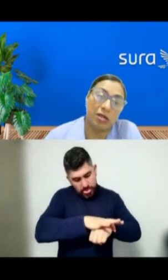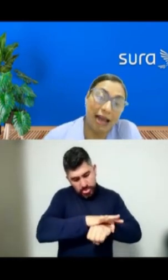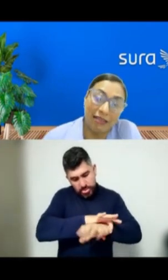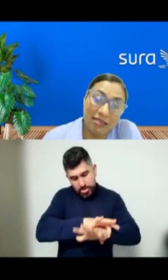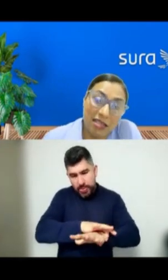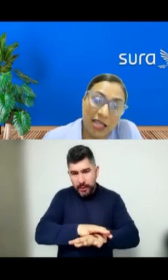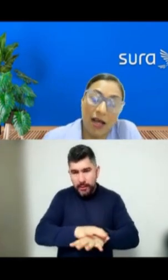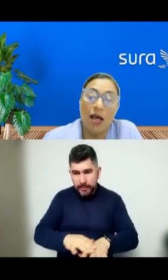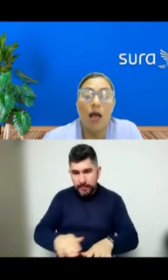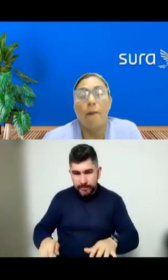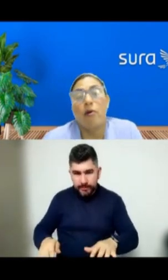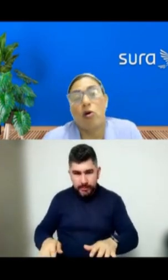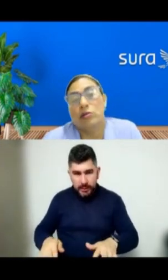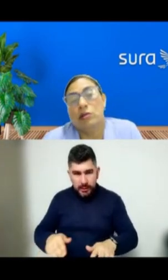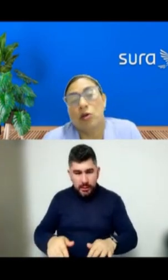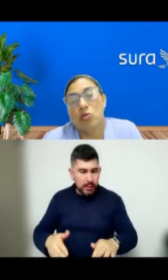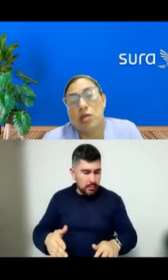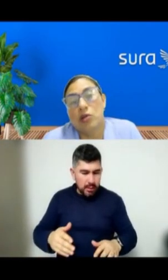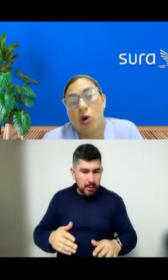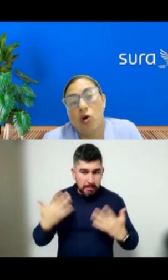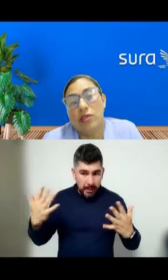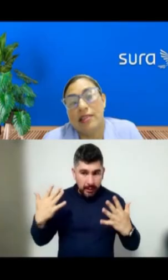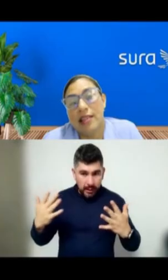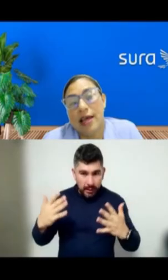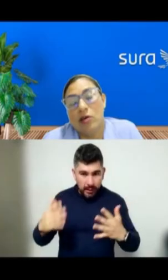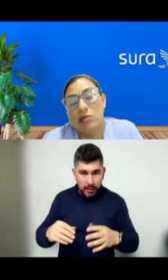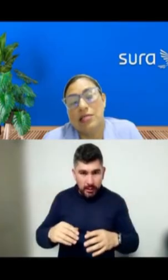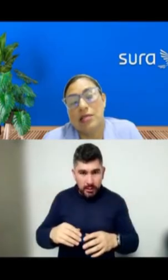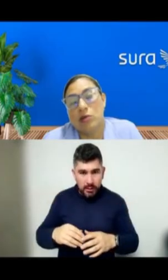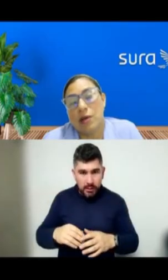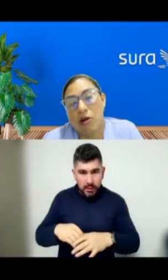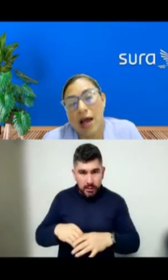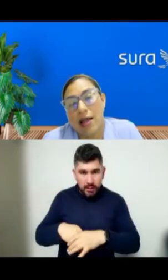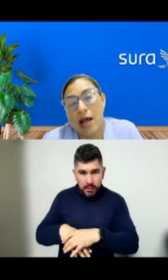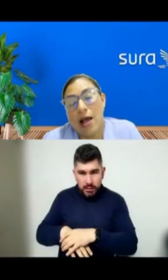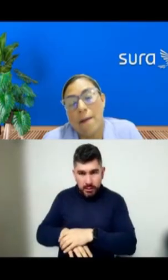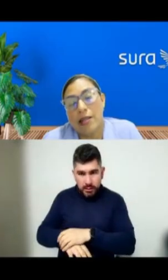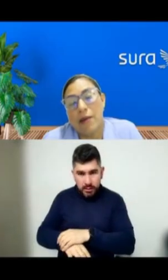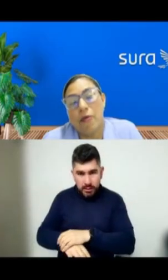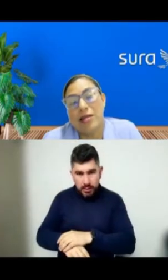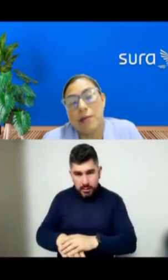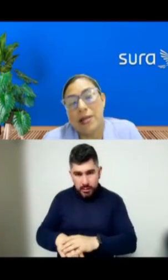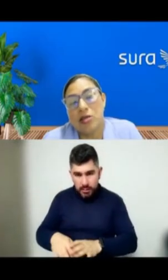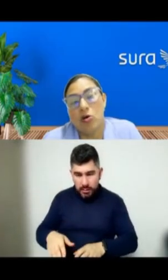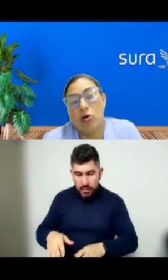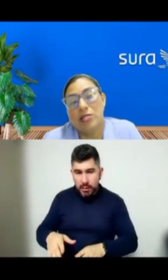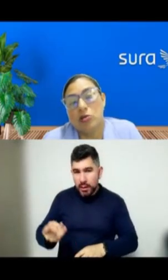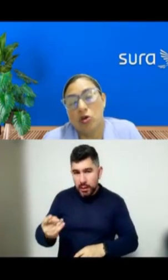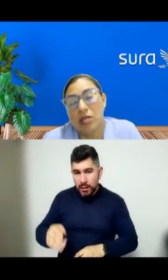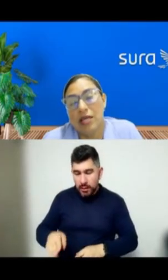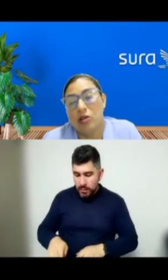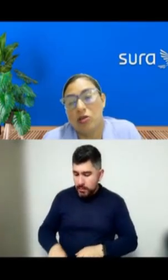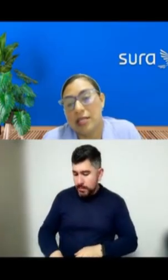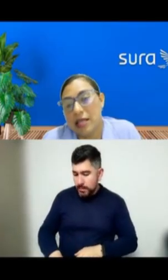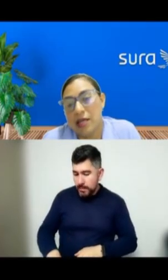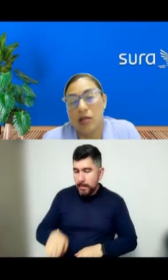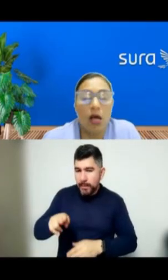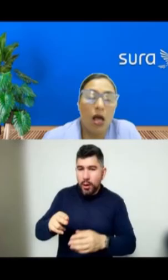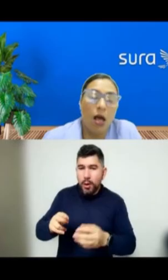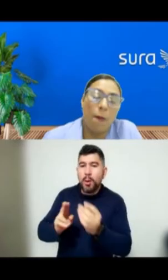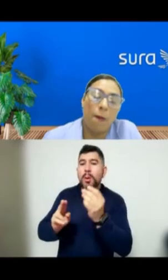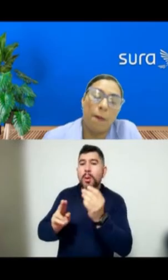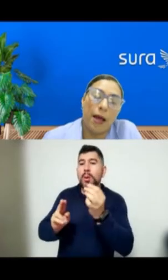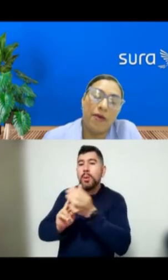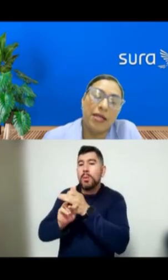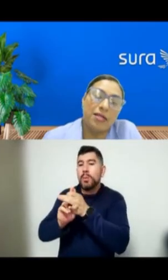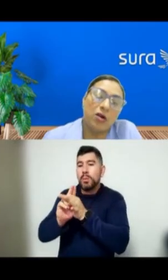mi mano es muy grandecita, puedo introducir 2 o 3 dedos, y si es una hemorragia, ¿verdad? Voy a hacer presión con esos 2 deditos, 3